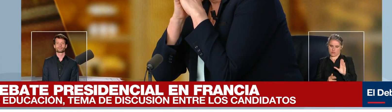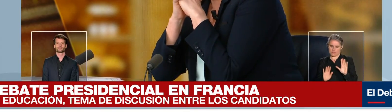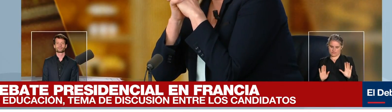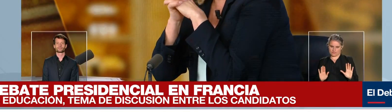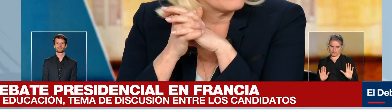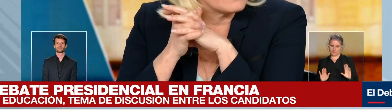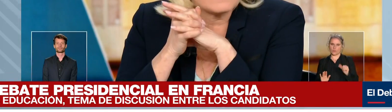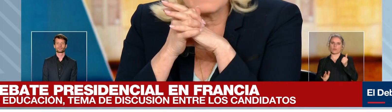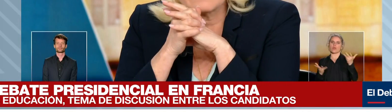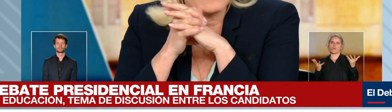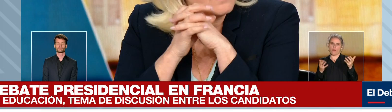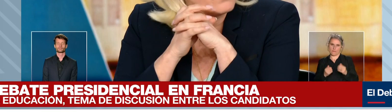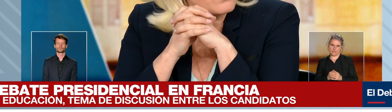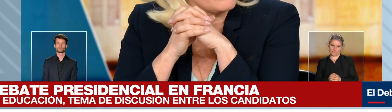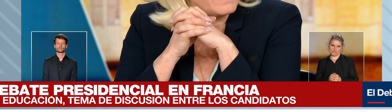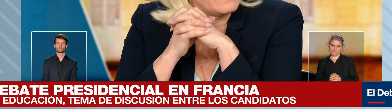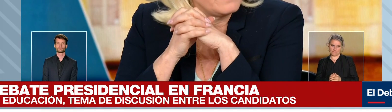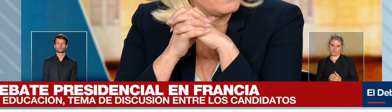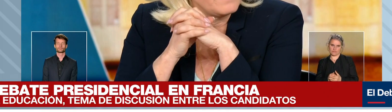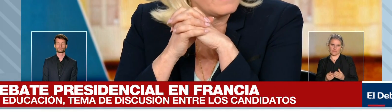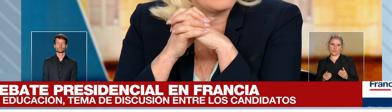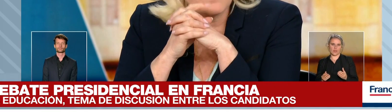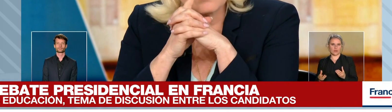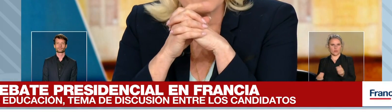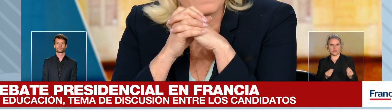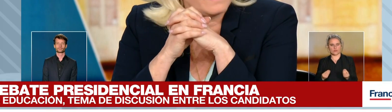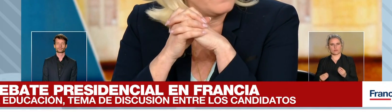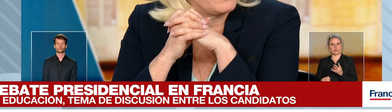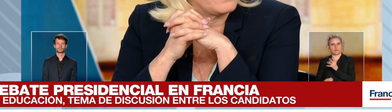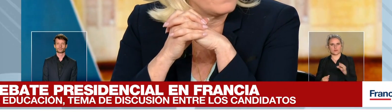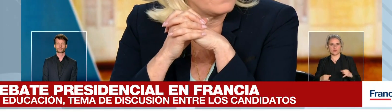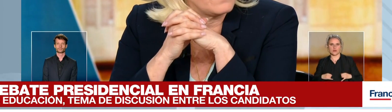decirles que la juventud francesa